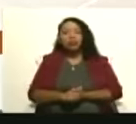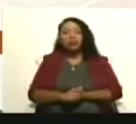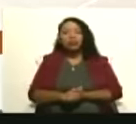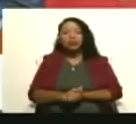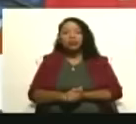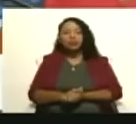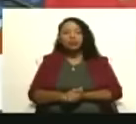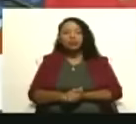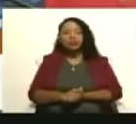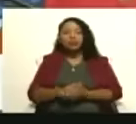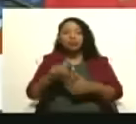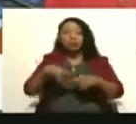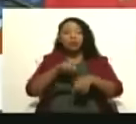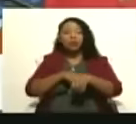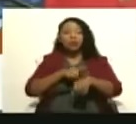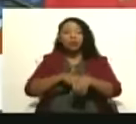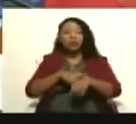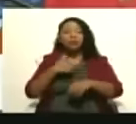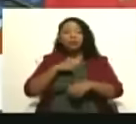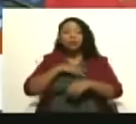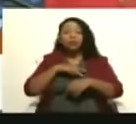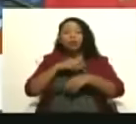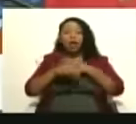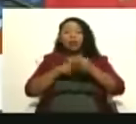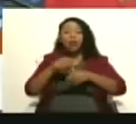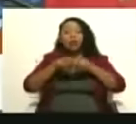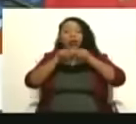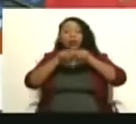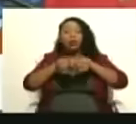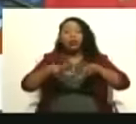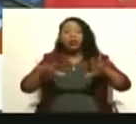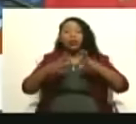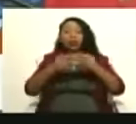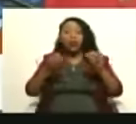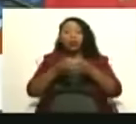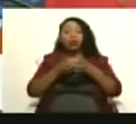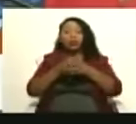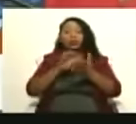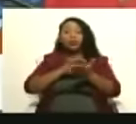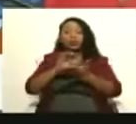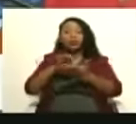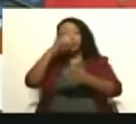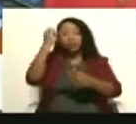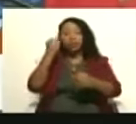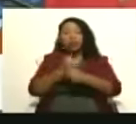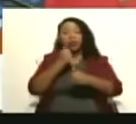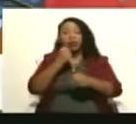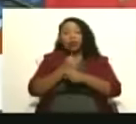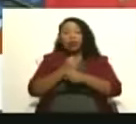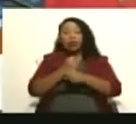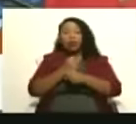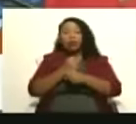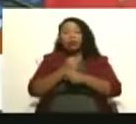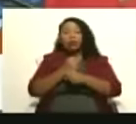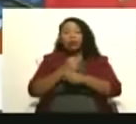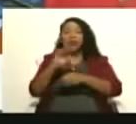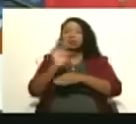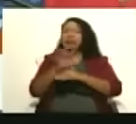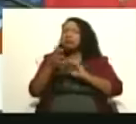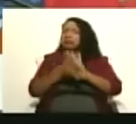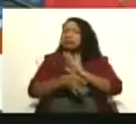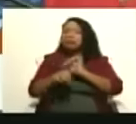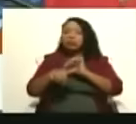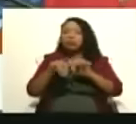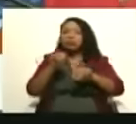a partir de este momento, cuando estemos desplegando operativamente todo el Comando Estratégico Operacional en función de estas